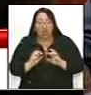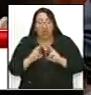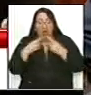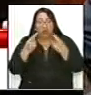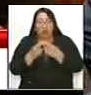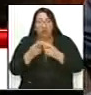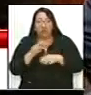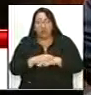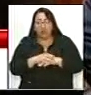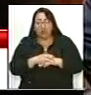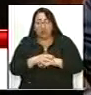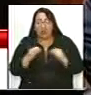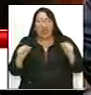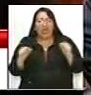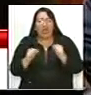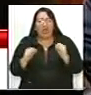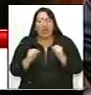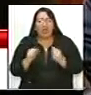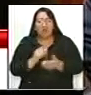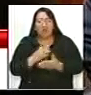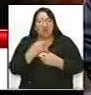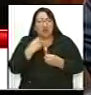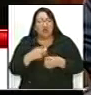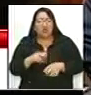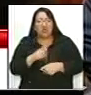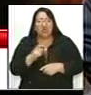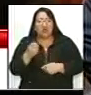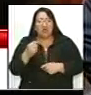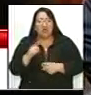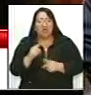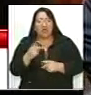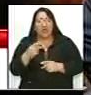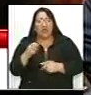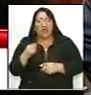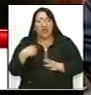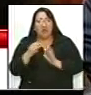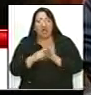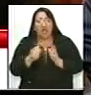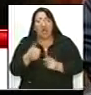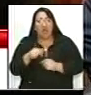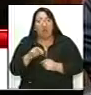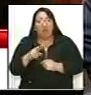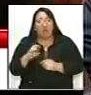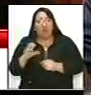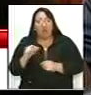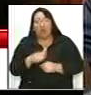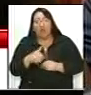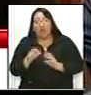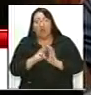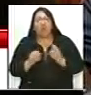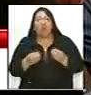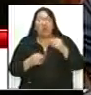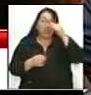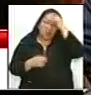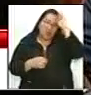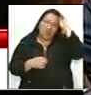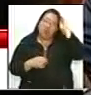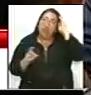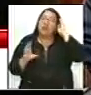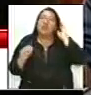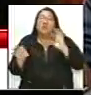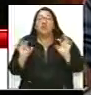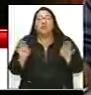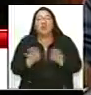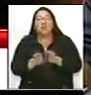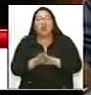el tema de la helada que ha hecho perder cientos de hectáreas en mi región, en Apurímac, en otras regiones. ¿Por qué no nos sentamos de la misma manera